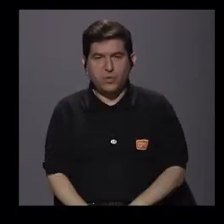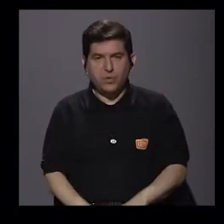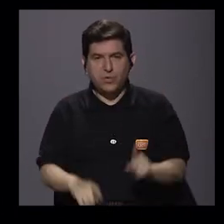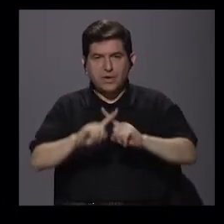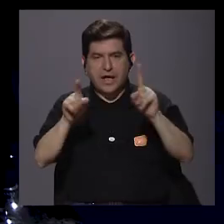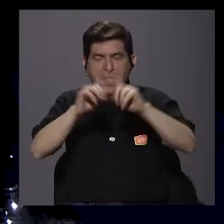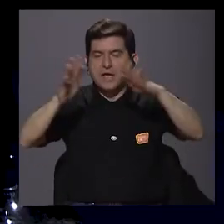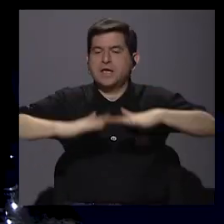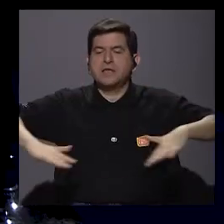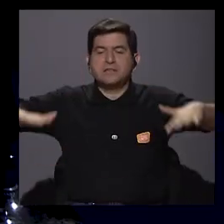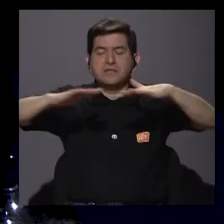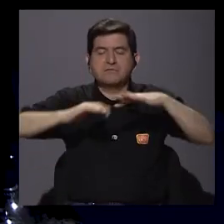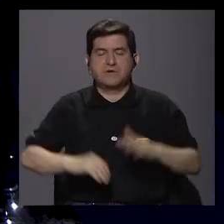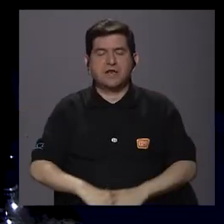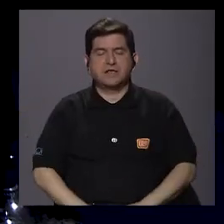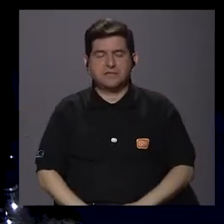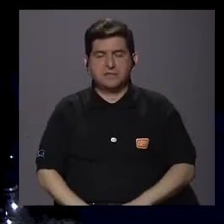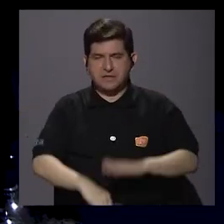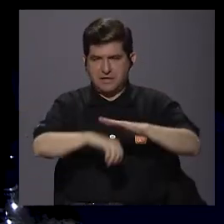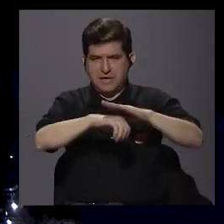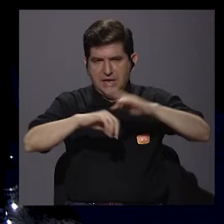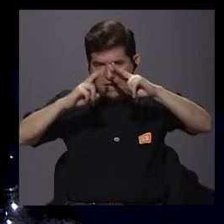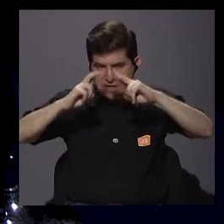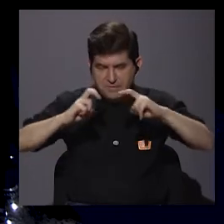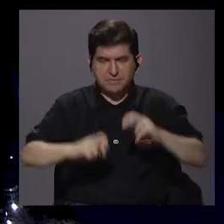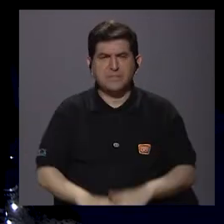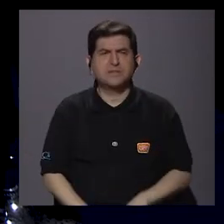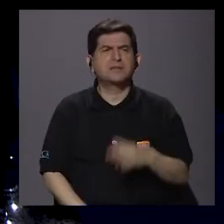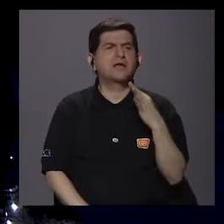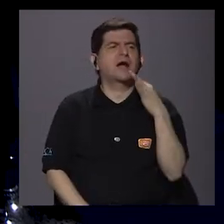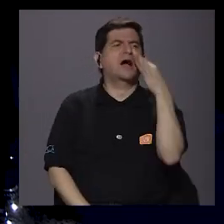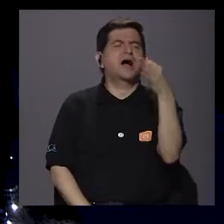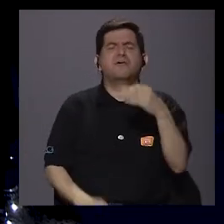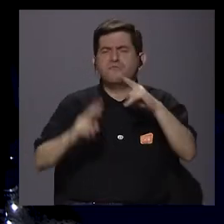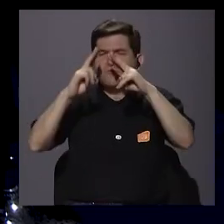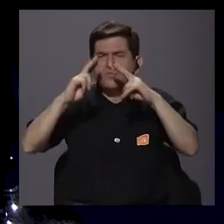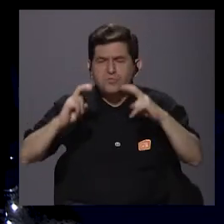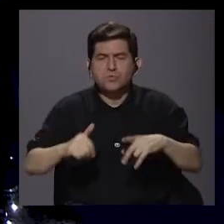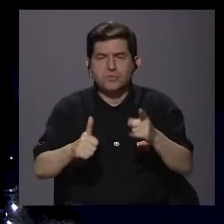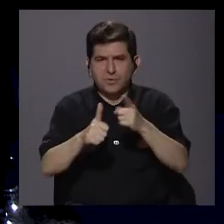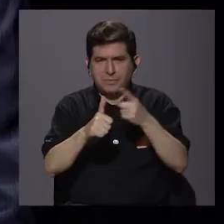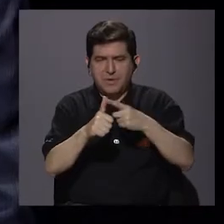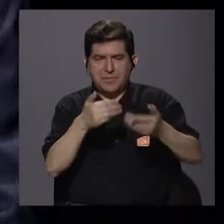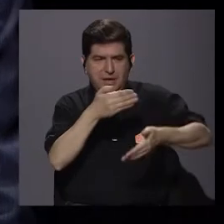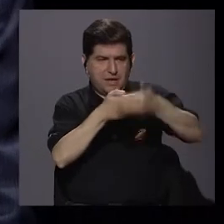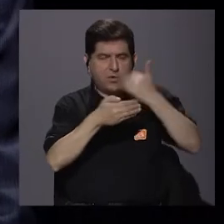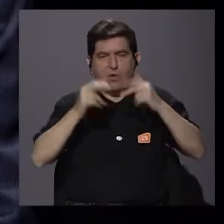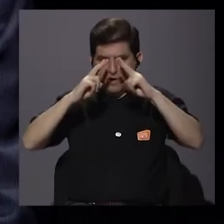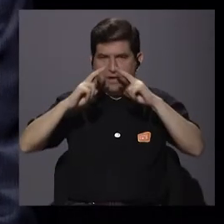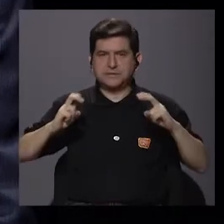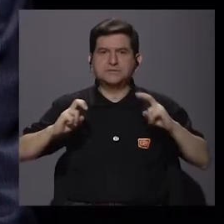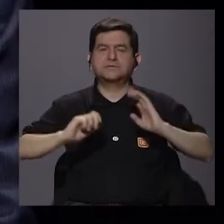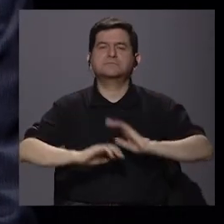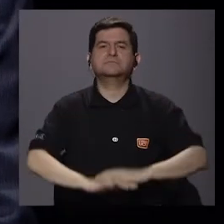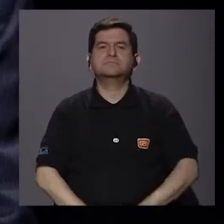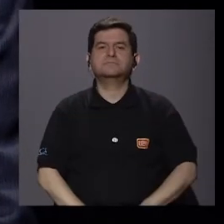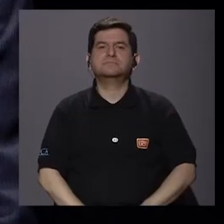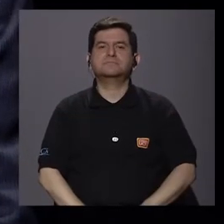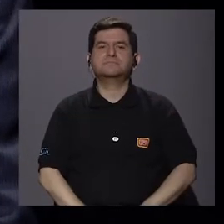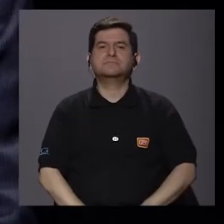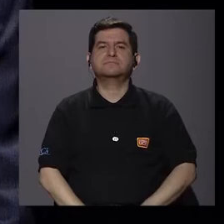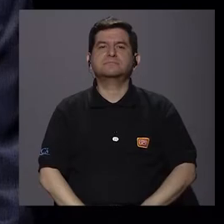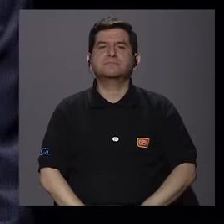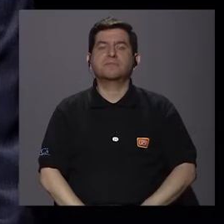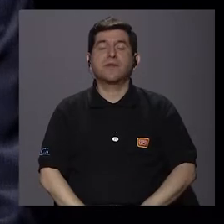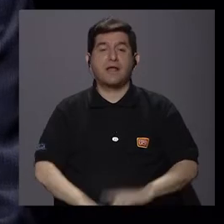otras canchas que le hacen el análisis yo creo que para ver el futuro hay que ver un poco el pasado y ha habido